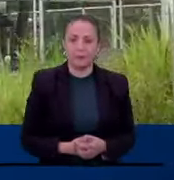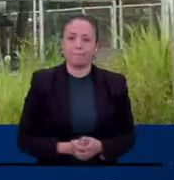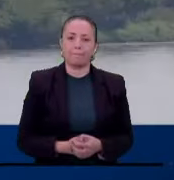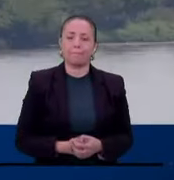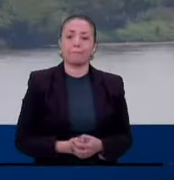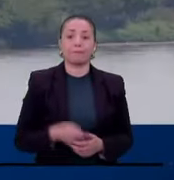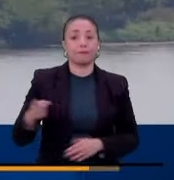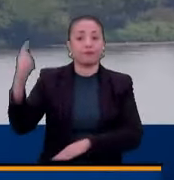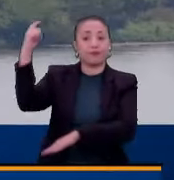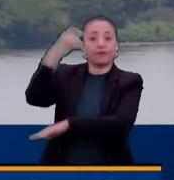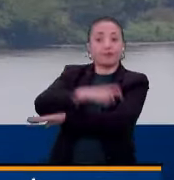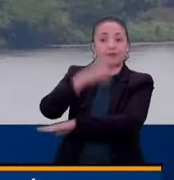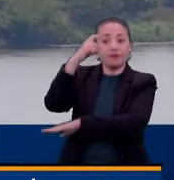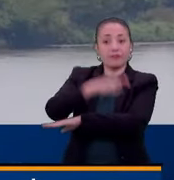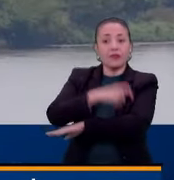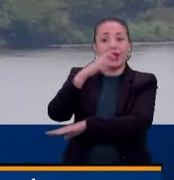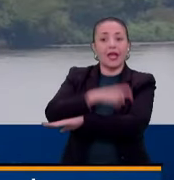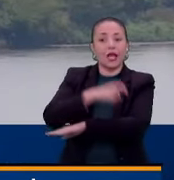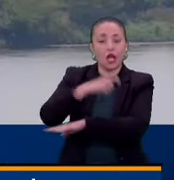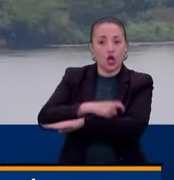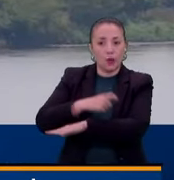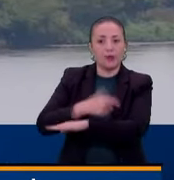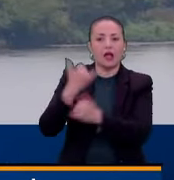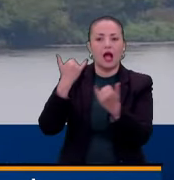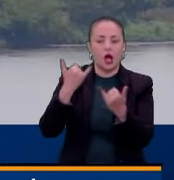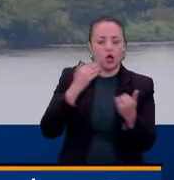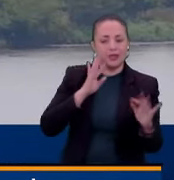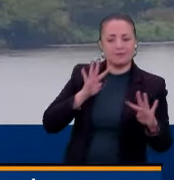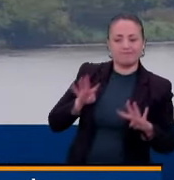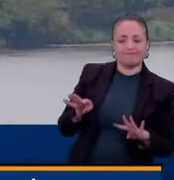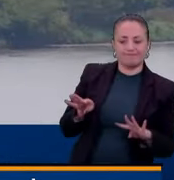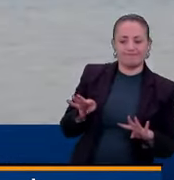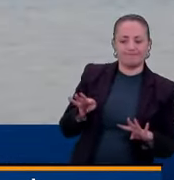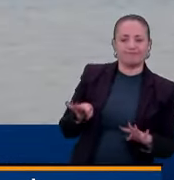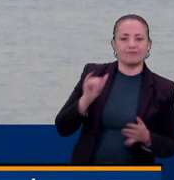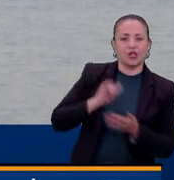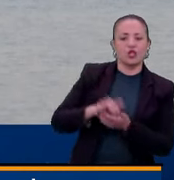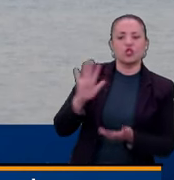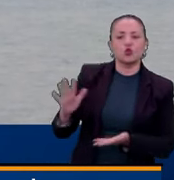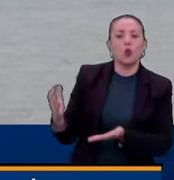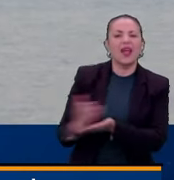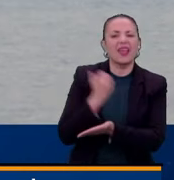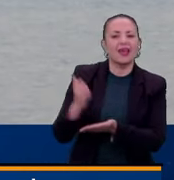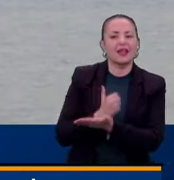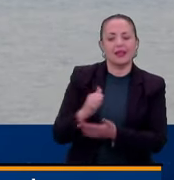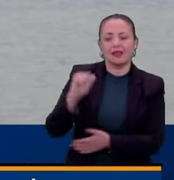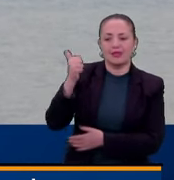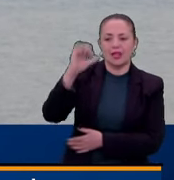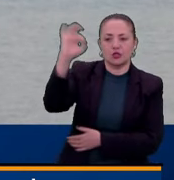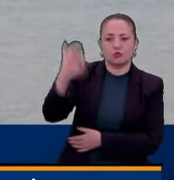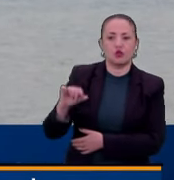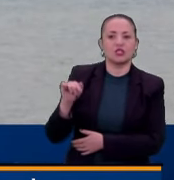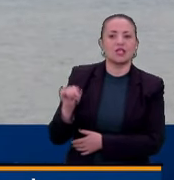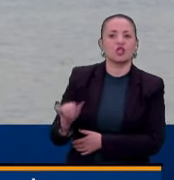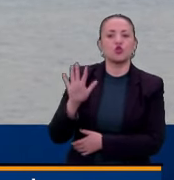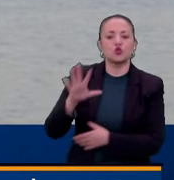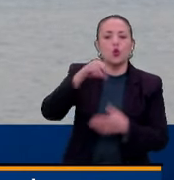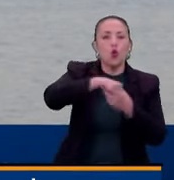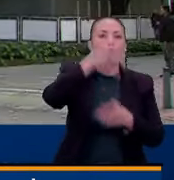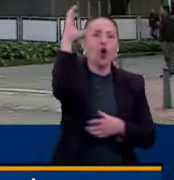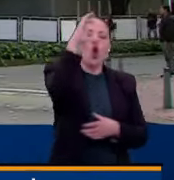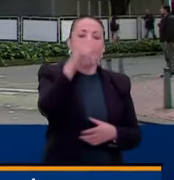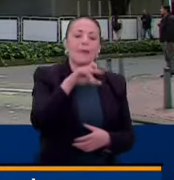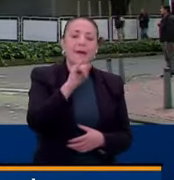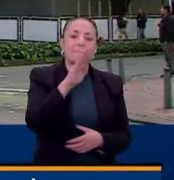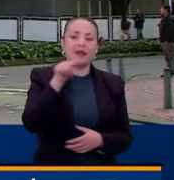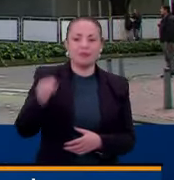Ecopetrol no deja de estar en el centro de las estimaciones de las calificadoras. Sus ingresos representan cerca de un 10% del PIB para Colombia. Y